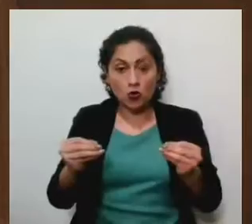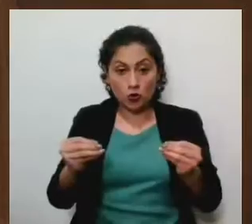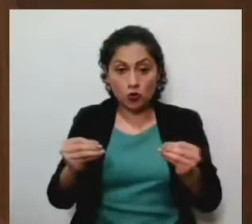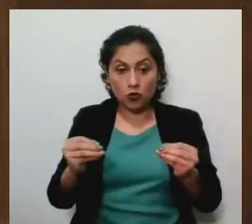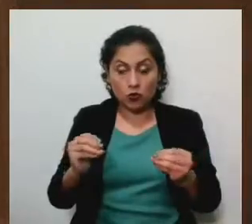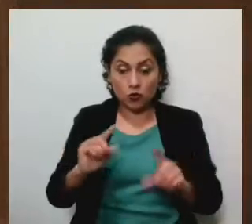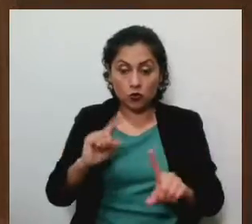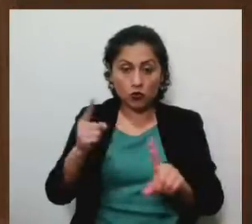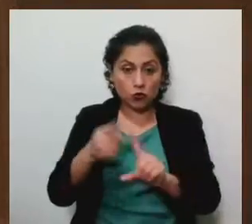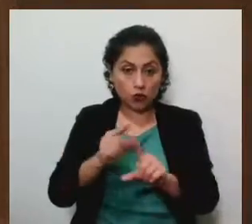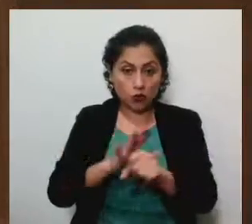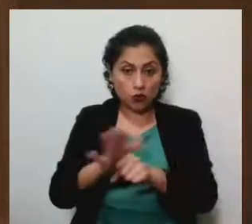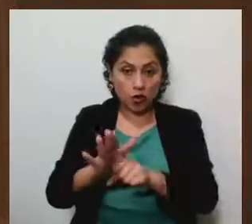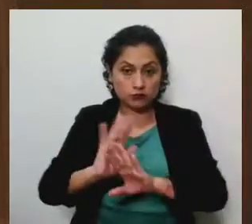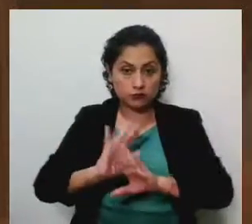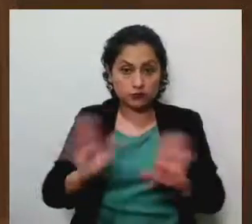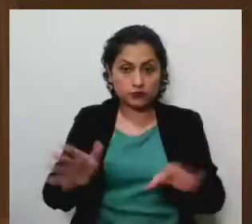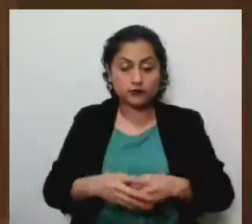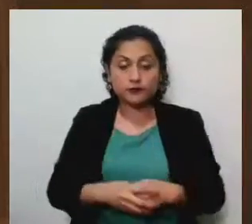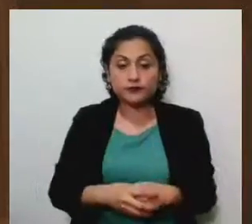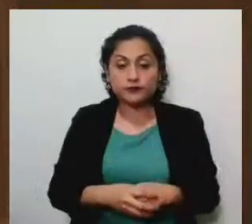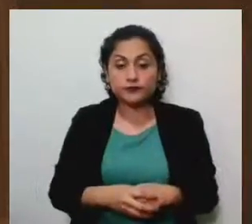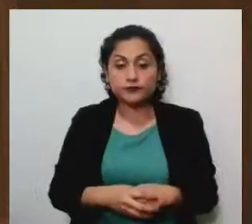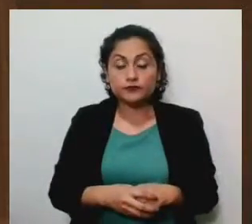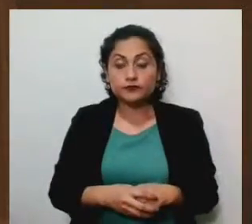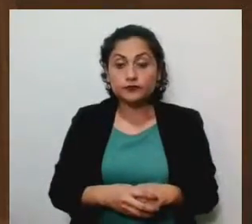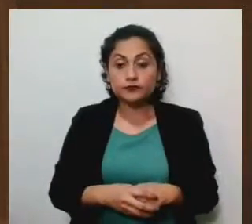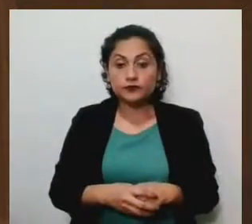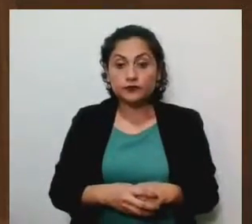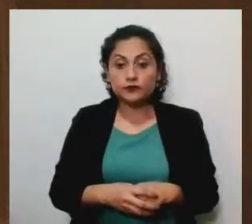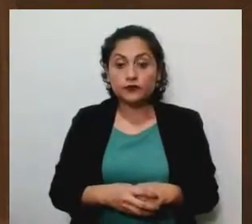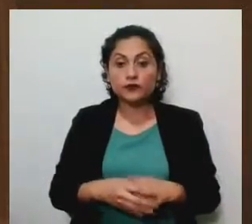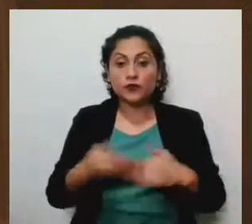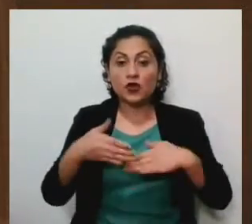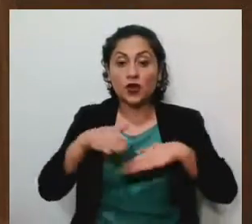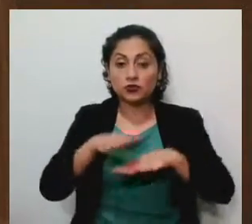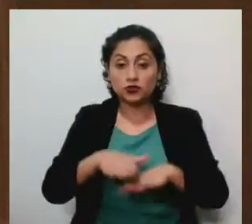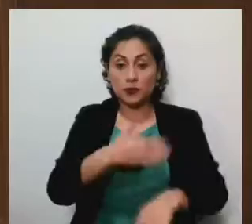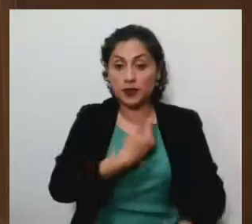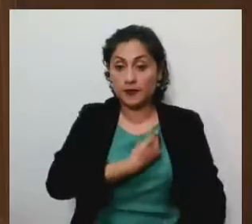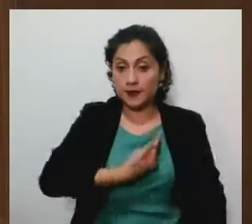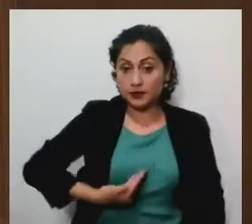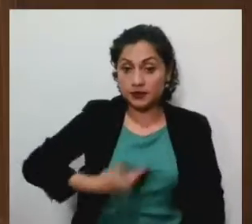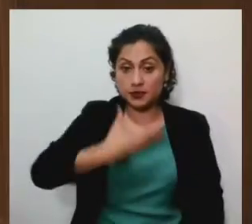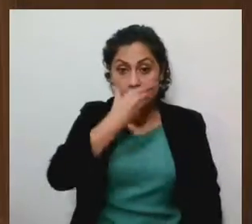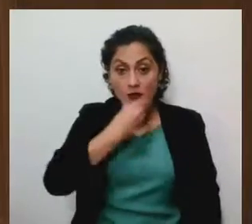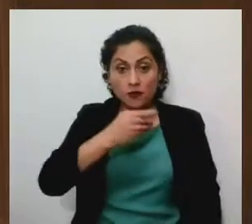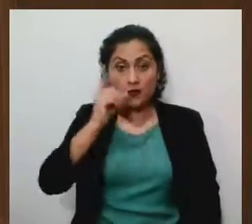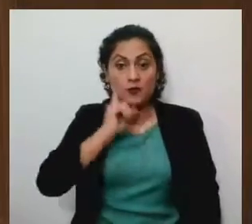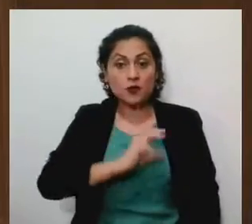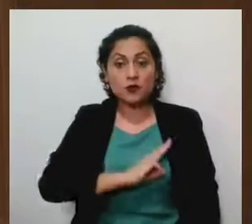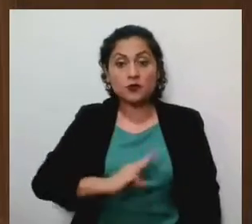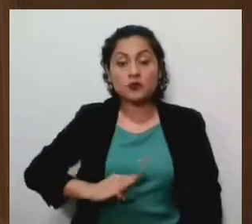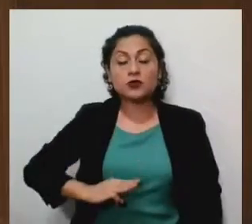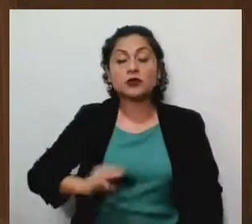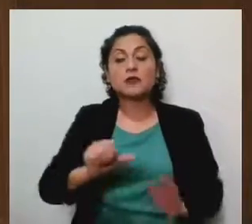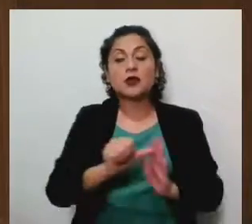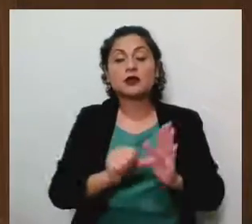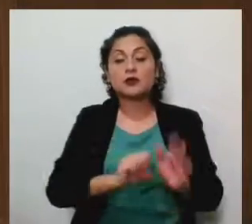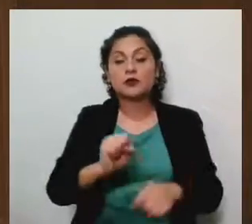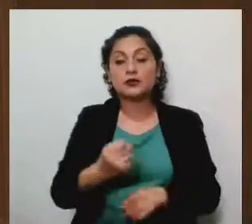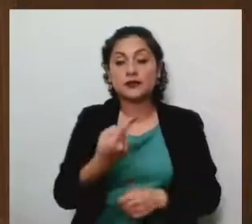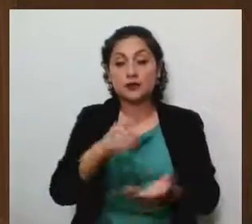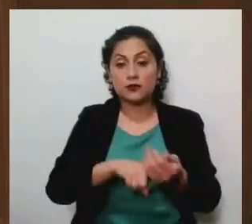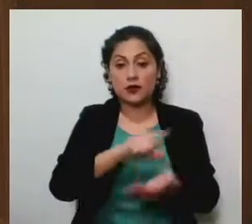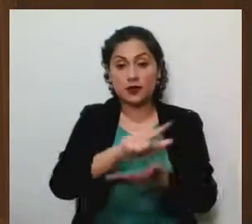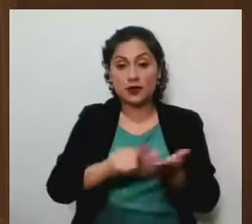origen. En lo relacionado con el presidente o presidenta municipal, se modifica el artículo 71 de la ley para otorgarle la